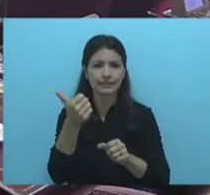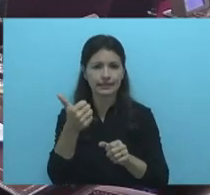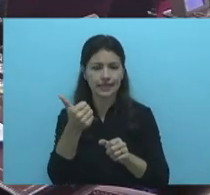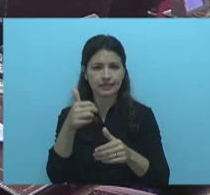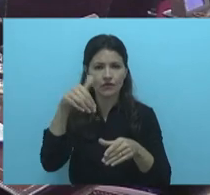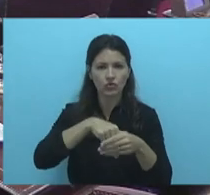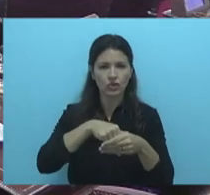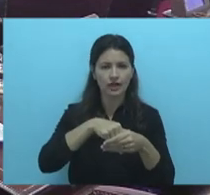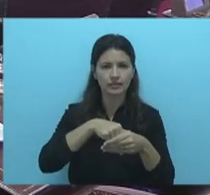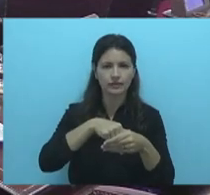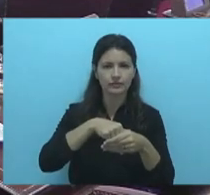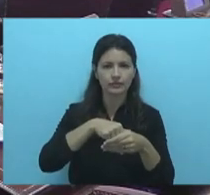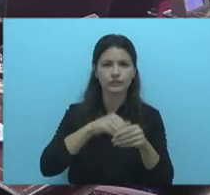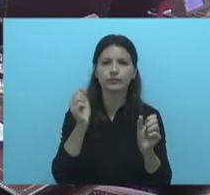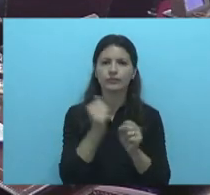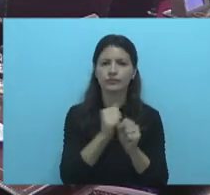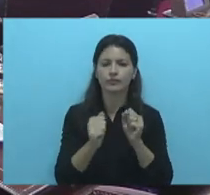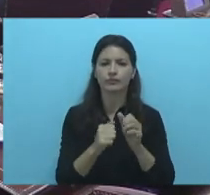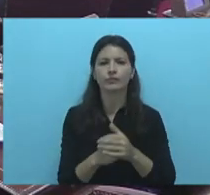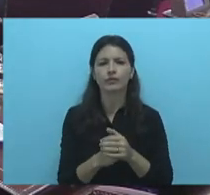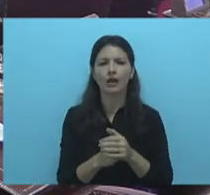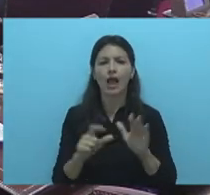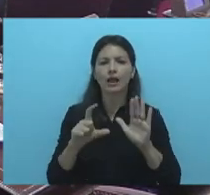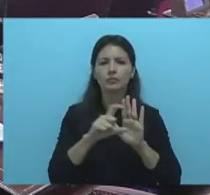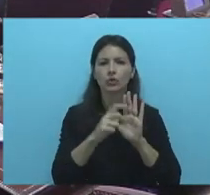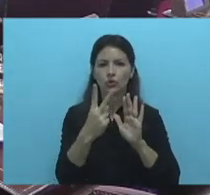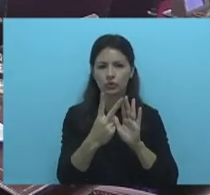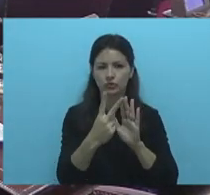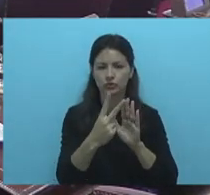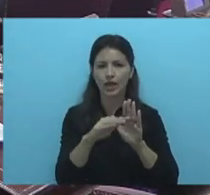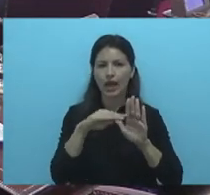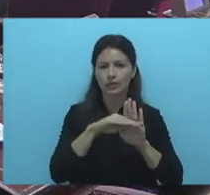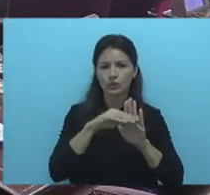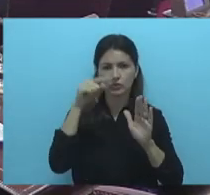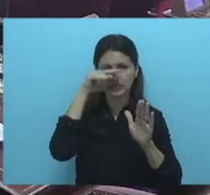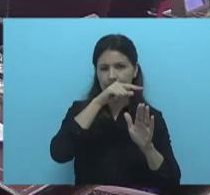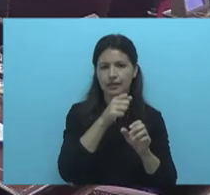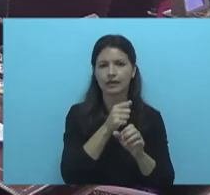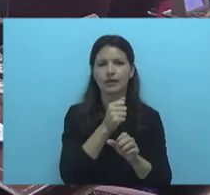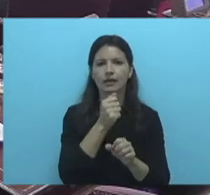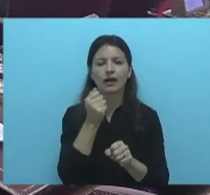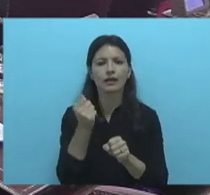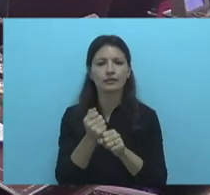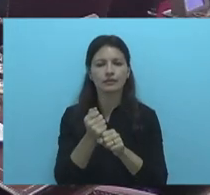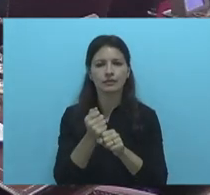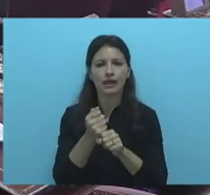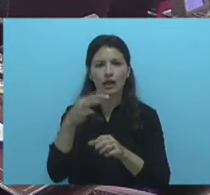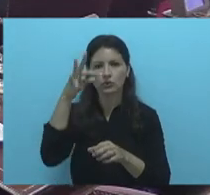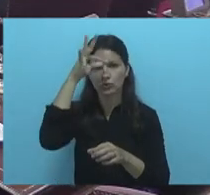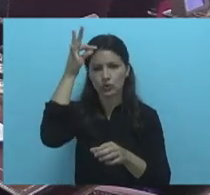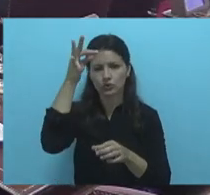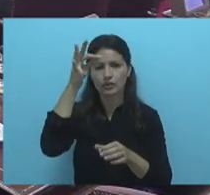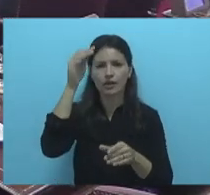A votación, resulta aprobado. Capítulo 2, del artículo 7 al artículo 12,